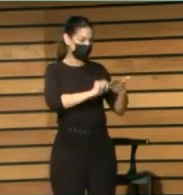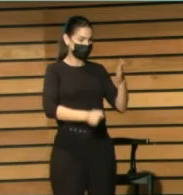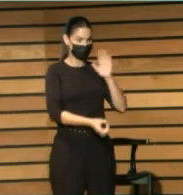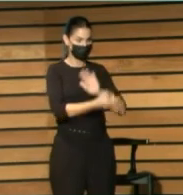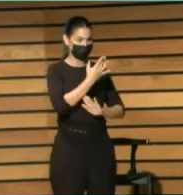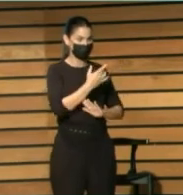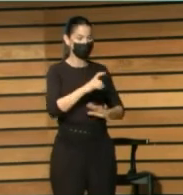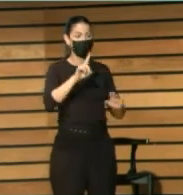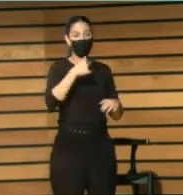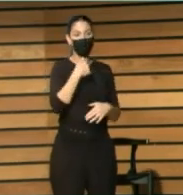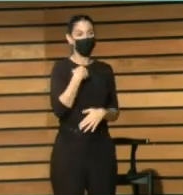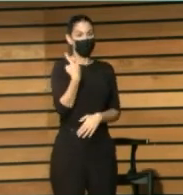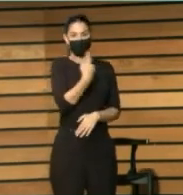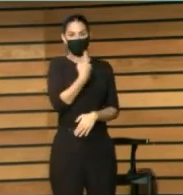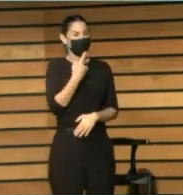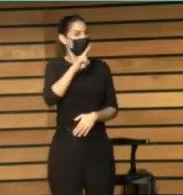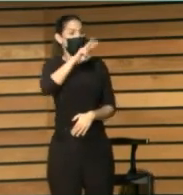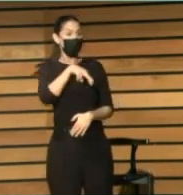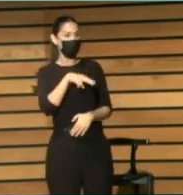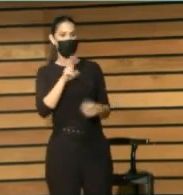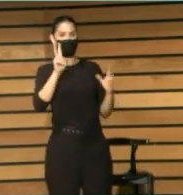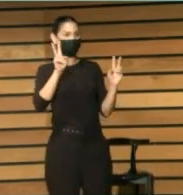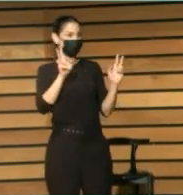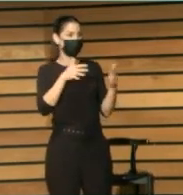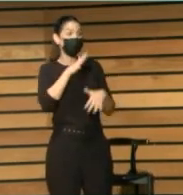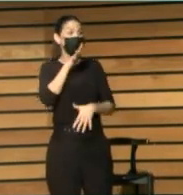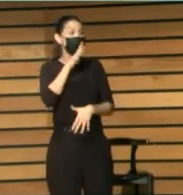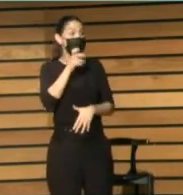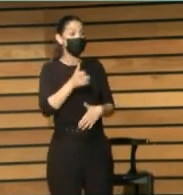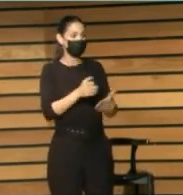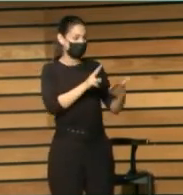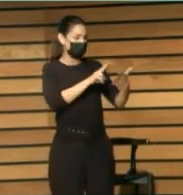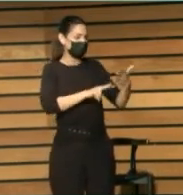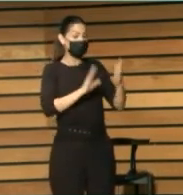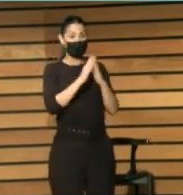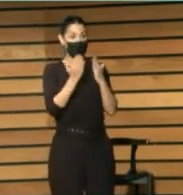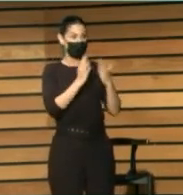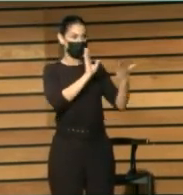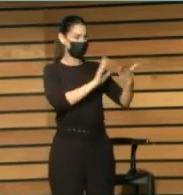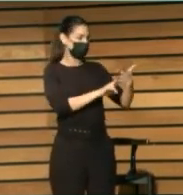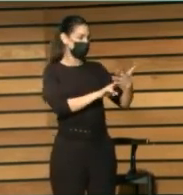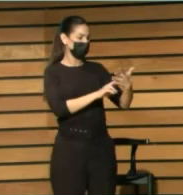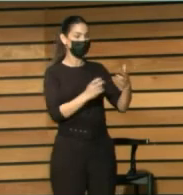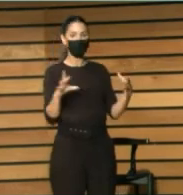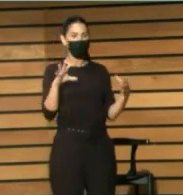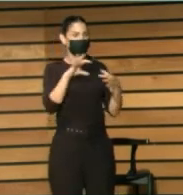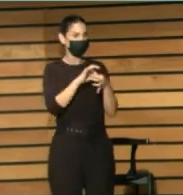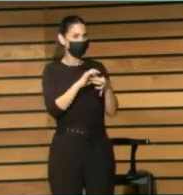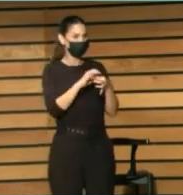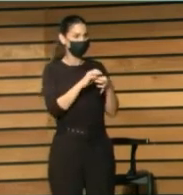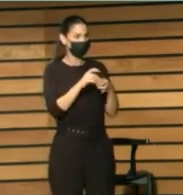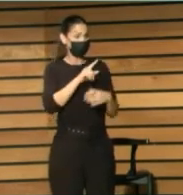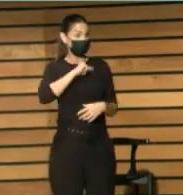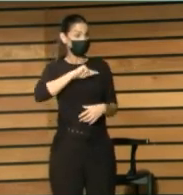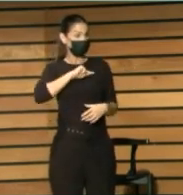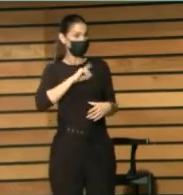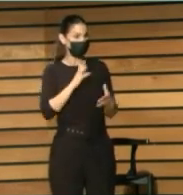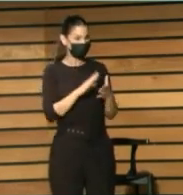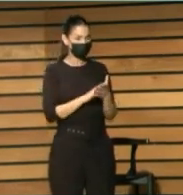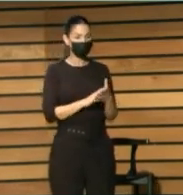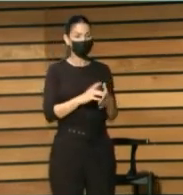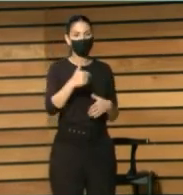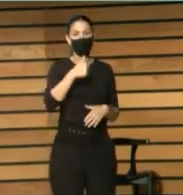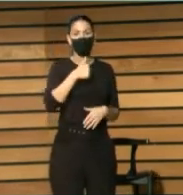estado solo. Mi vida siempre ha sido un carnaval de personas alrededor, bailando en el carnaval sin fin de los libros. Mi vida